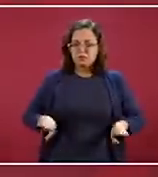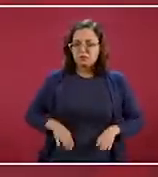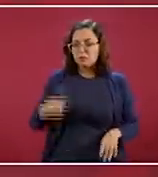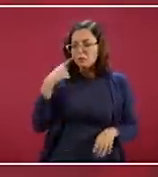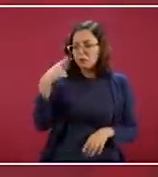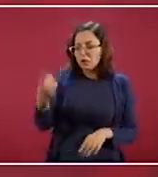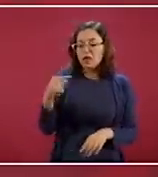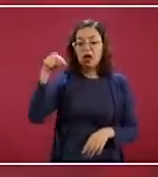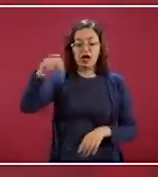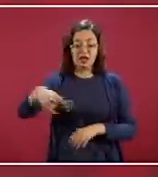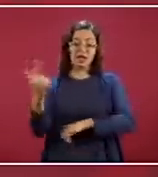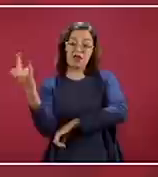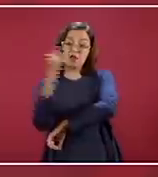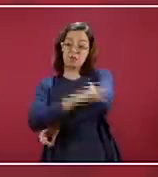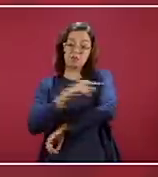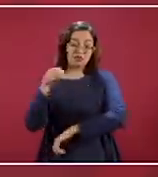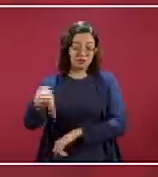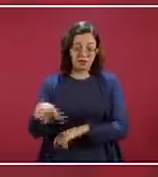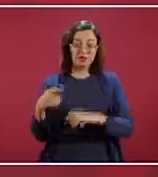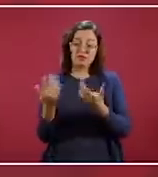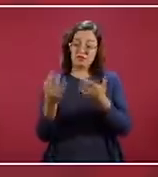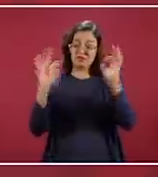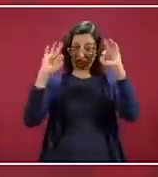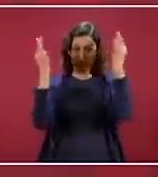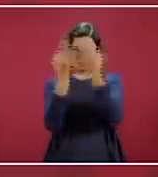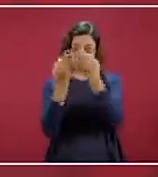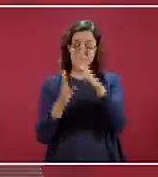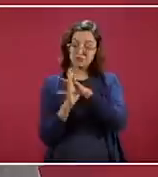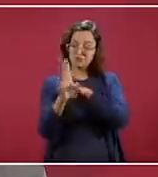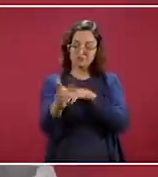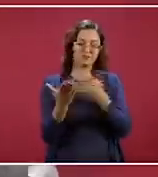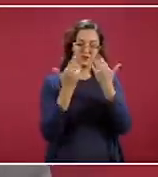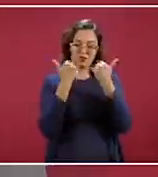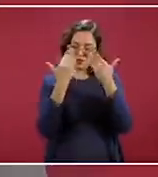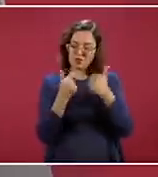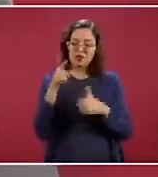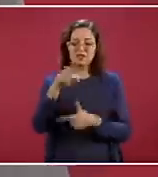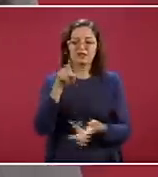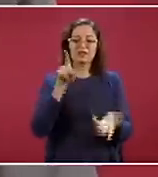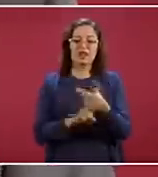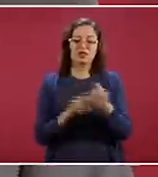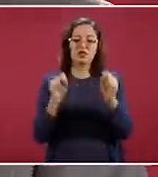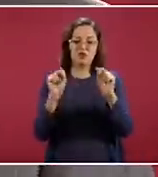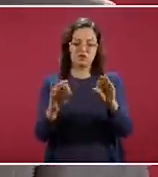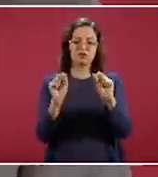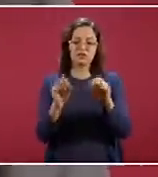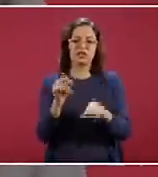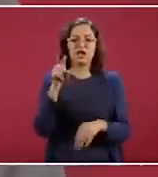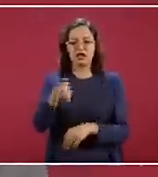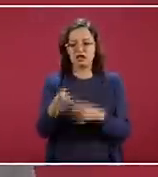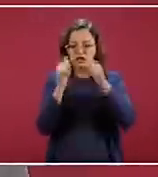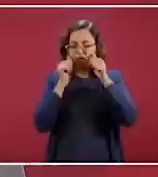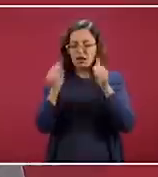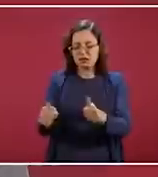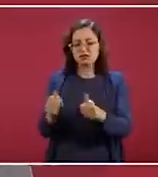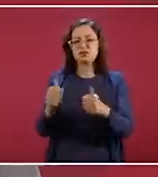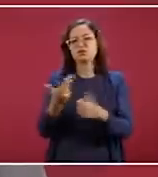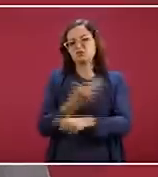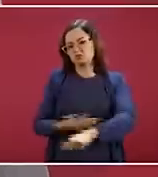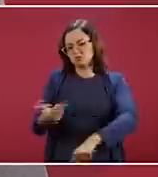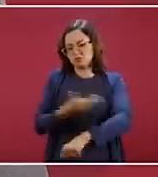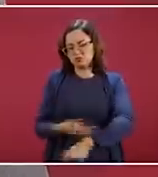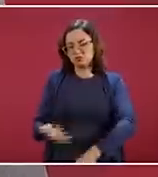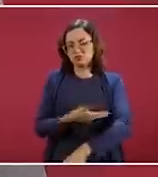estación migratoria, son oficinas y evidentemente pues en esas oficinas es donde se les da el trato. En relación a